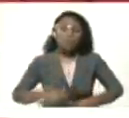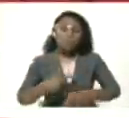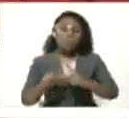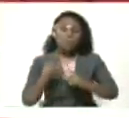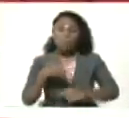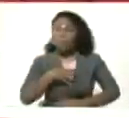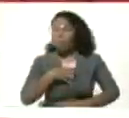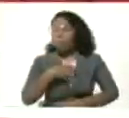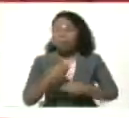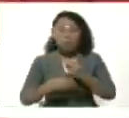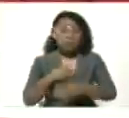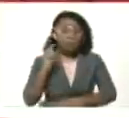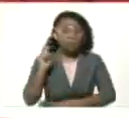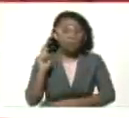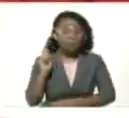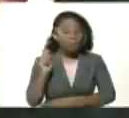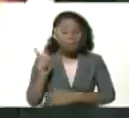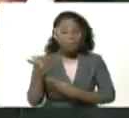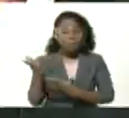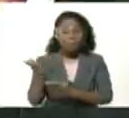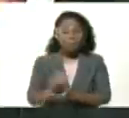podemos hacer la tarea a ellos.